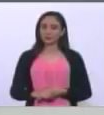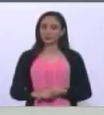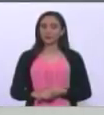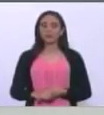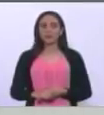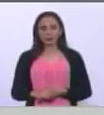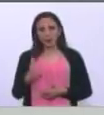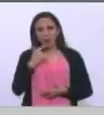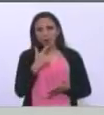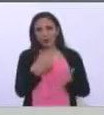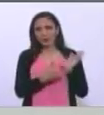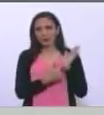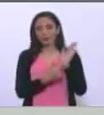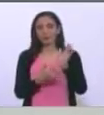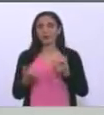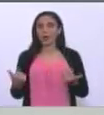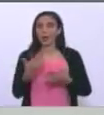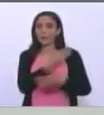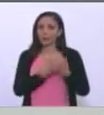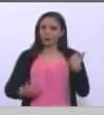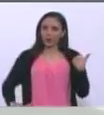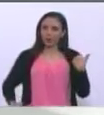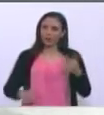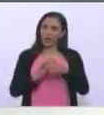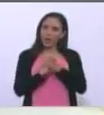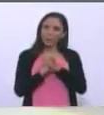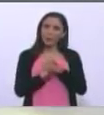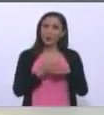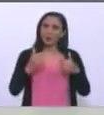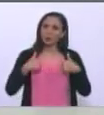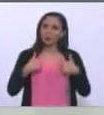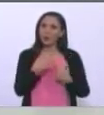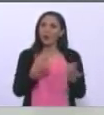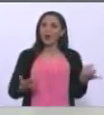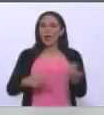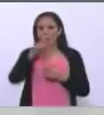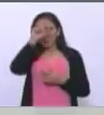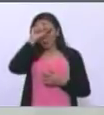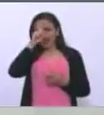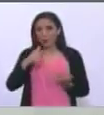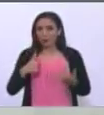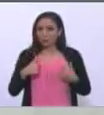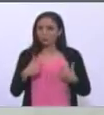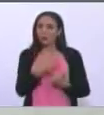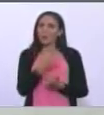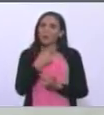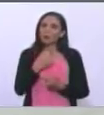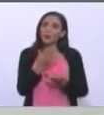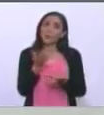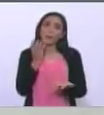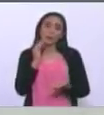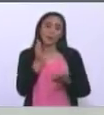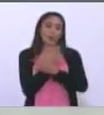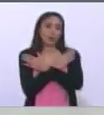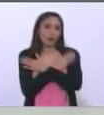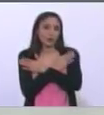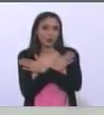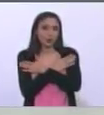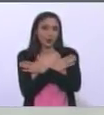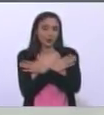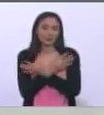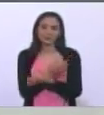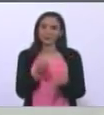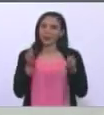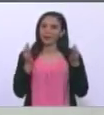Señor presidente, estimado amigo, en nombre de mi nación y en el mío propio, me gustaría felicitar a su